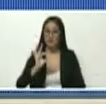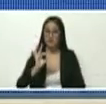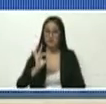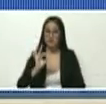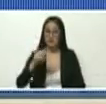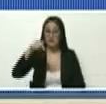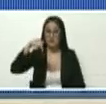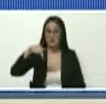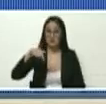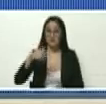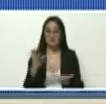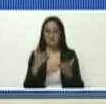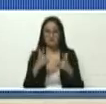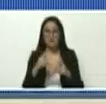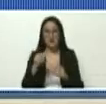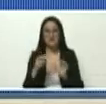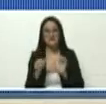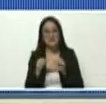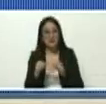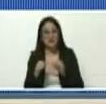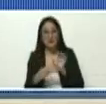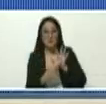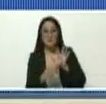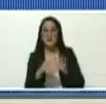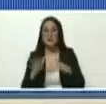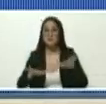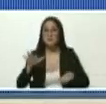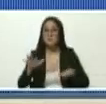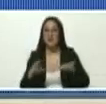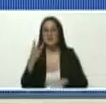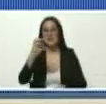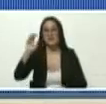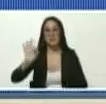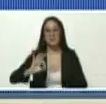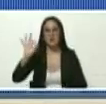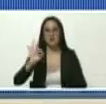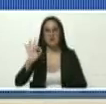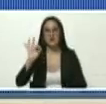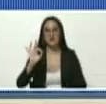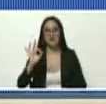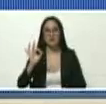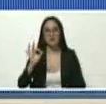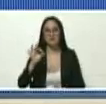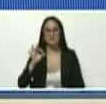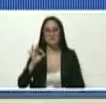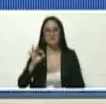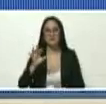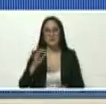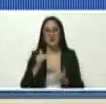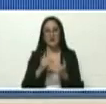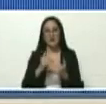hoy y seguirá representando al menos 30% de la mezcla energética para